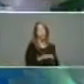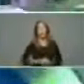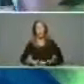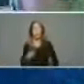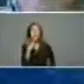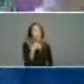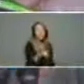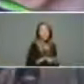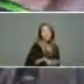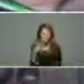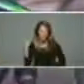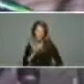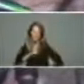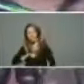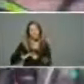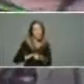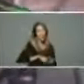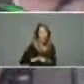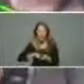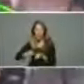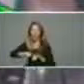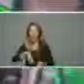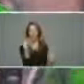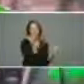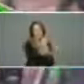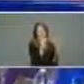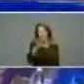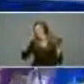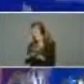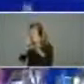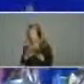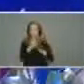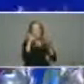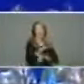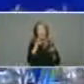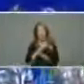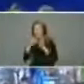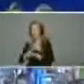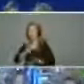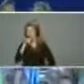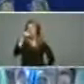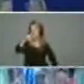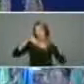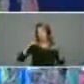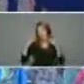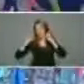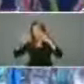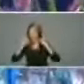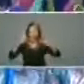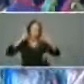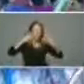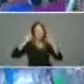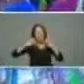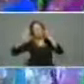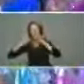dío murga vengo a criticar risa y santidad te